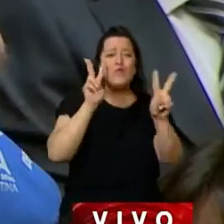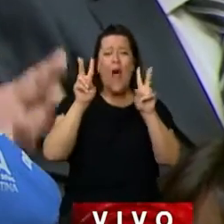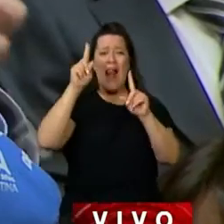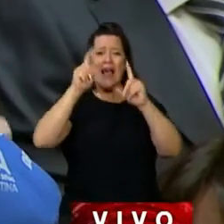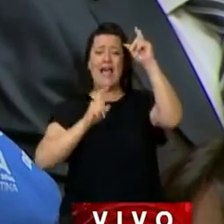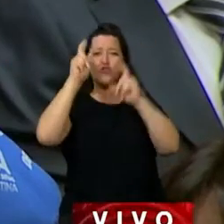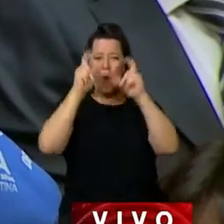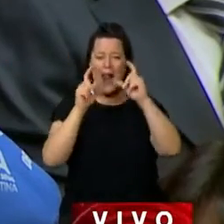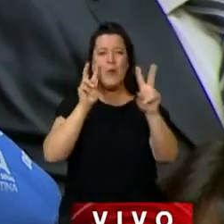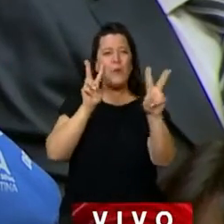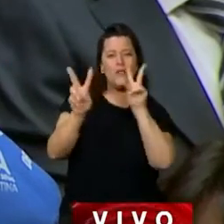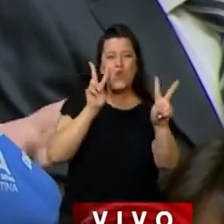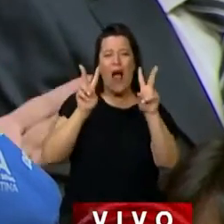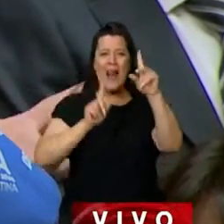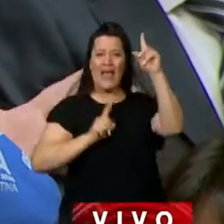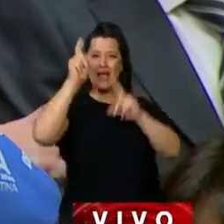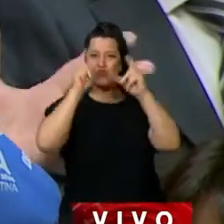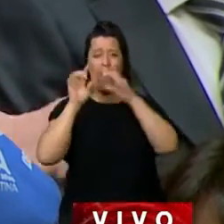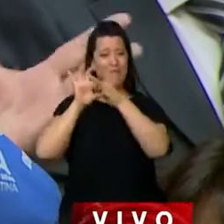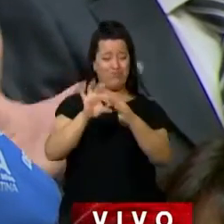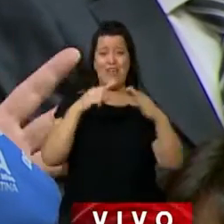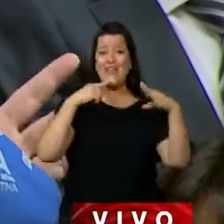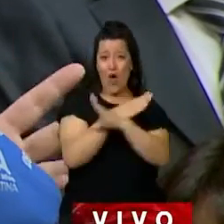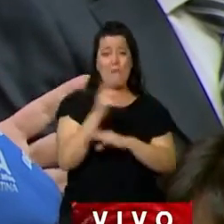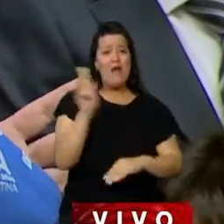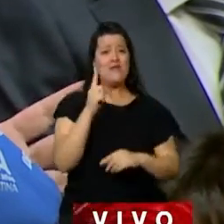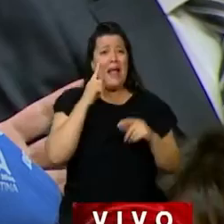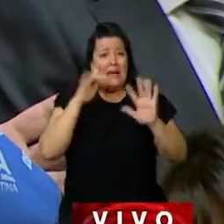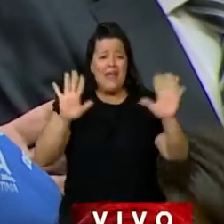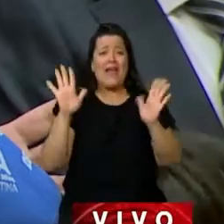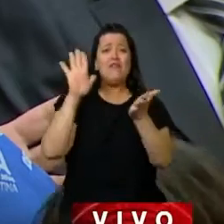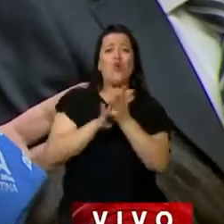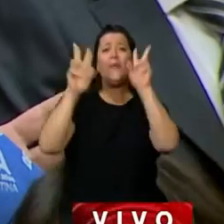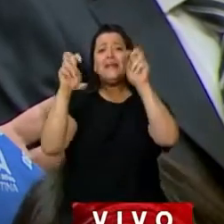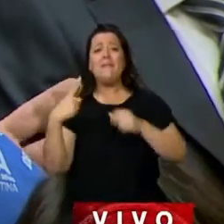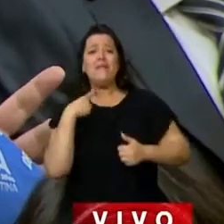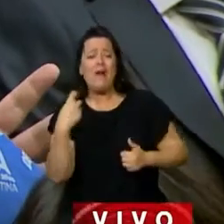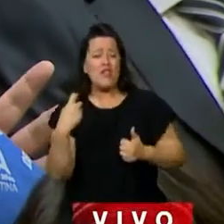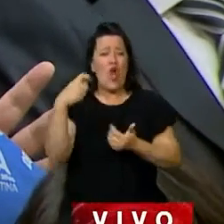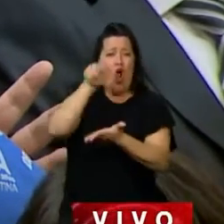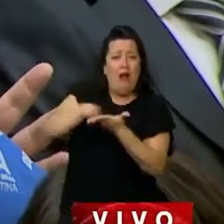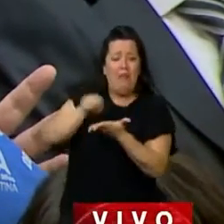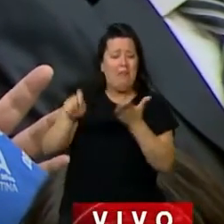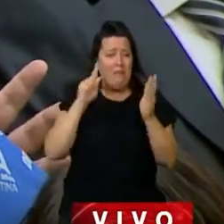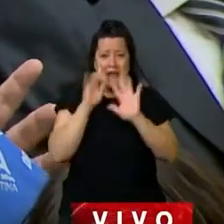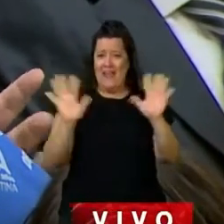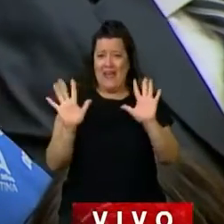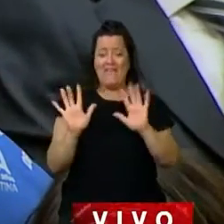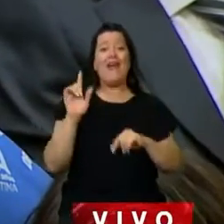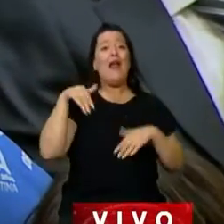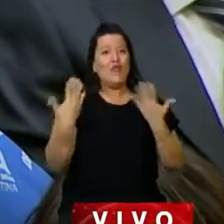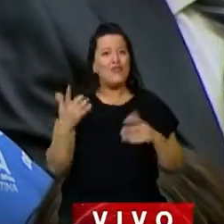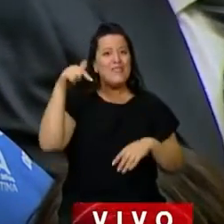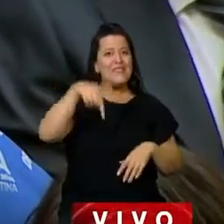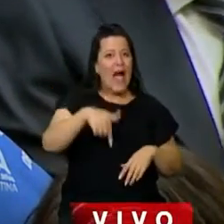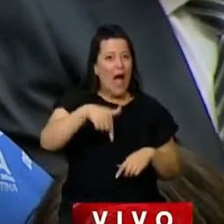visuogestal, visuogestual, que no tiene que ver con el español o el castellano necesariamente. Y vamos entonces ahora a partir